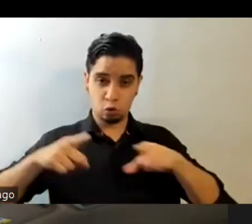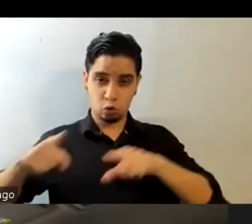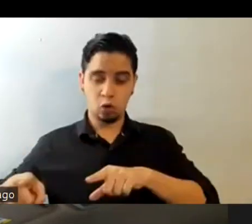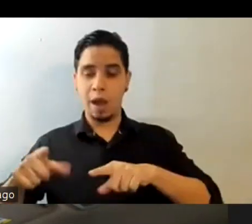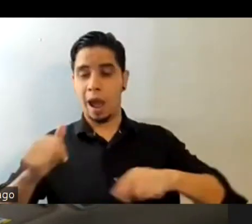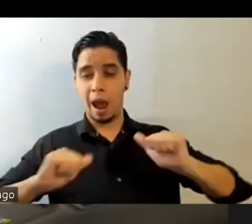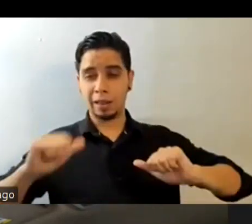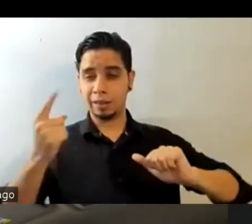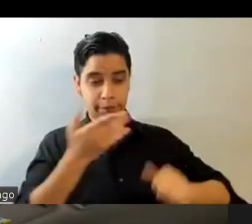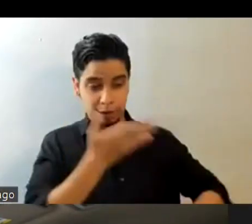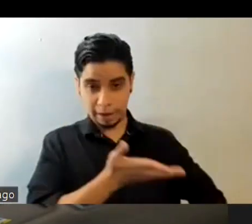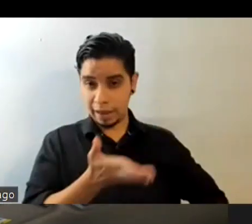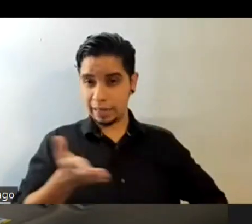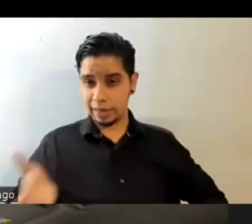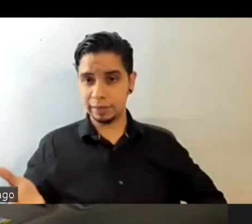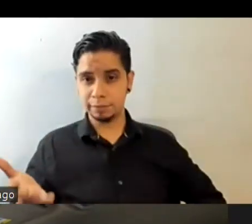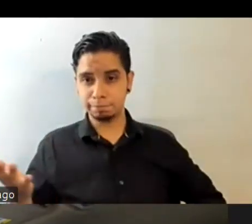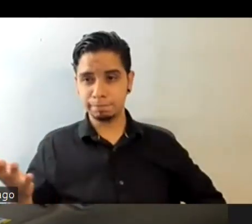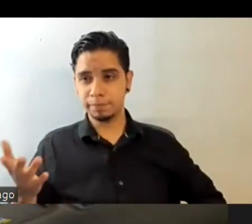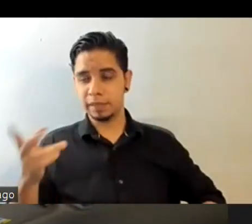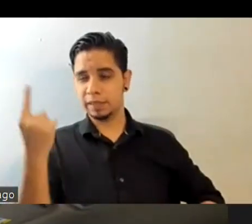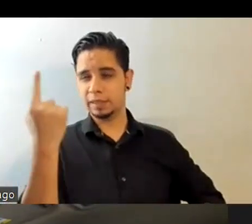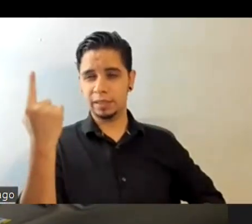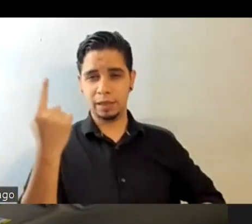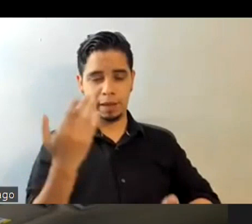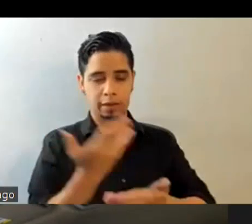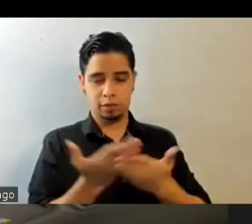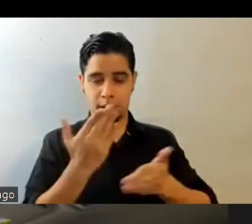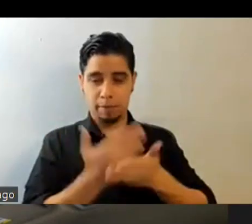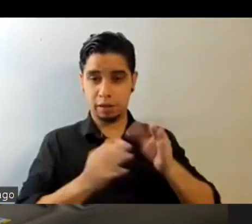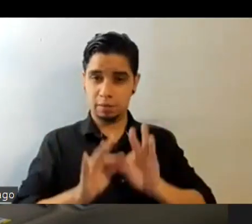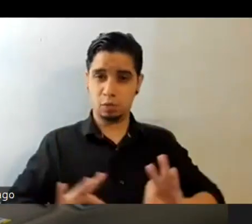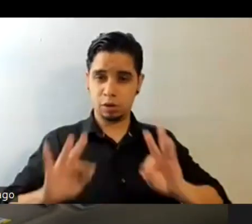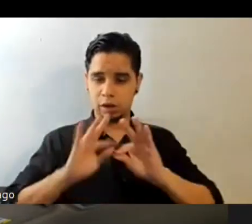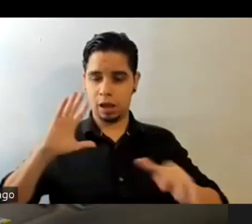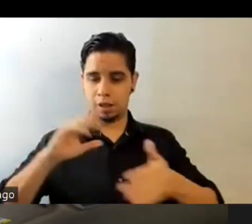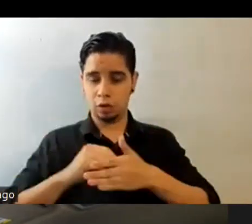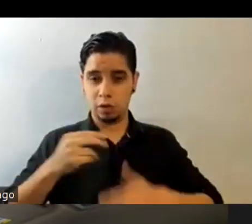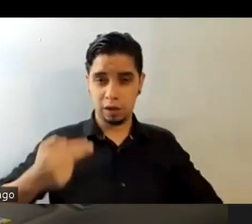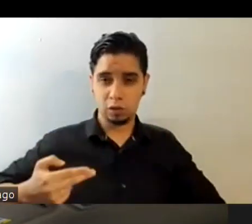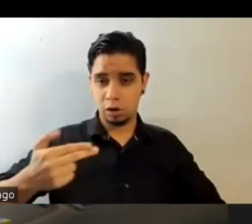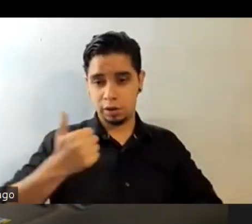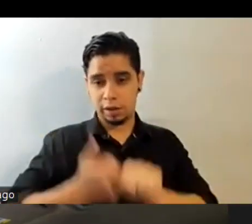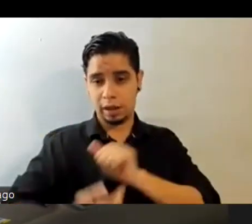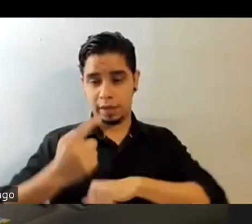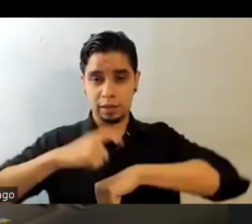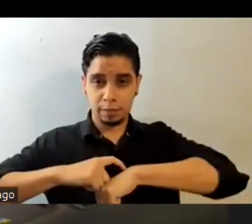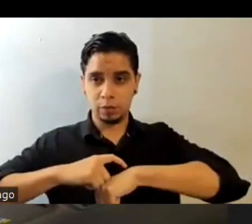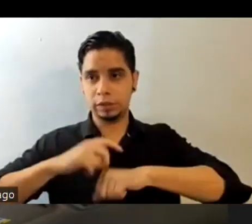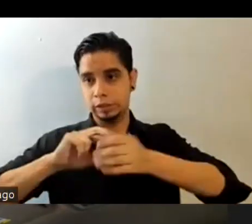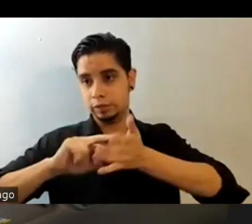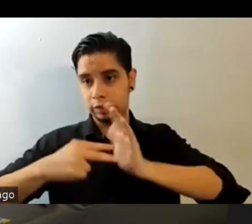estado presente, ¿no? Y siempre ha sido una parte fundamental en la historia de cada momento. Así